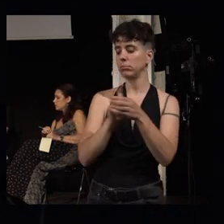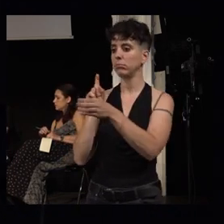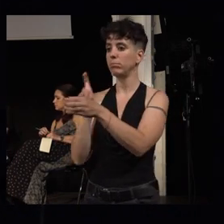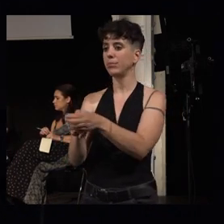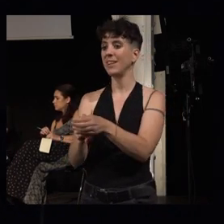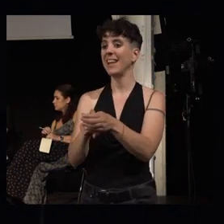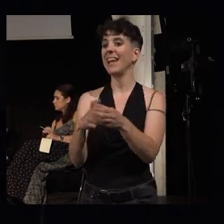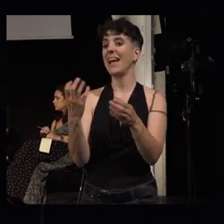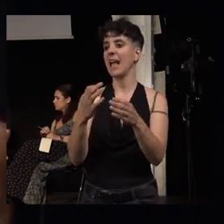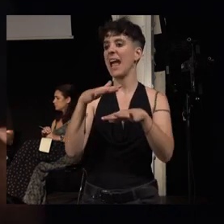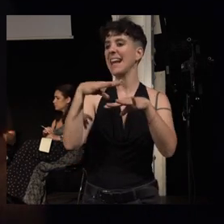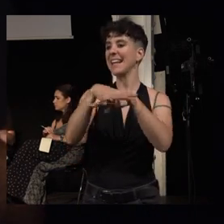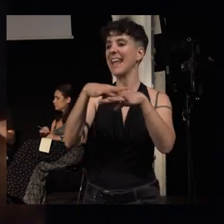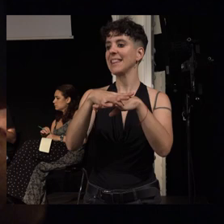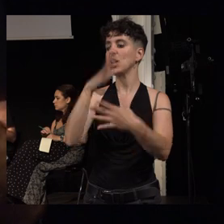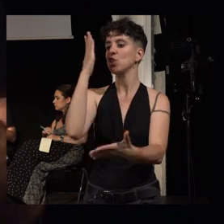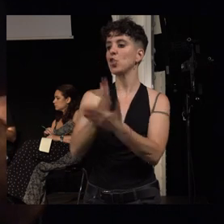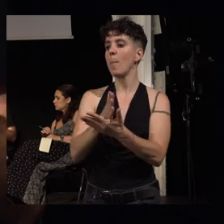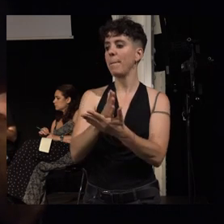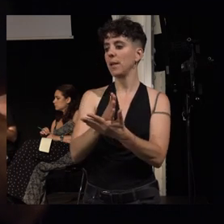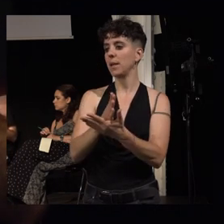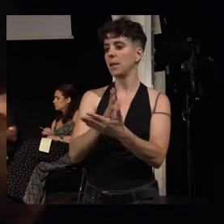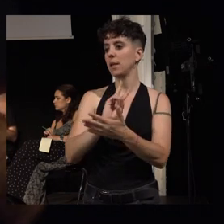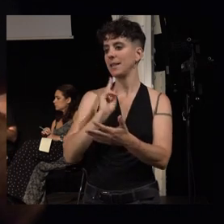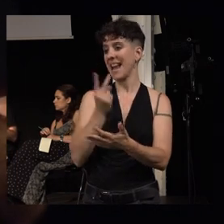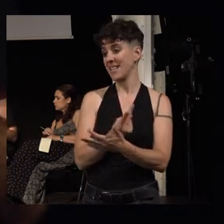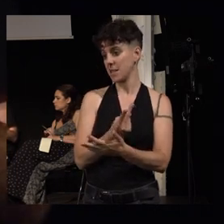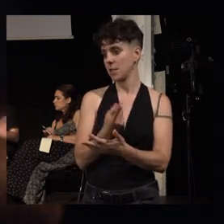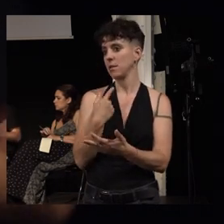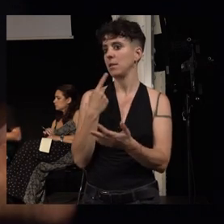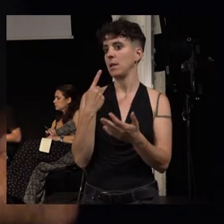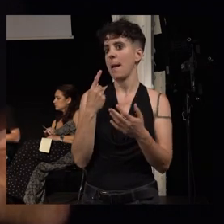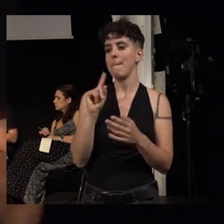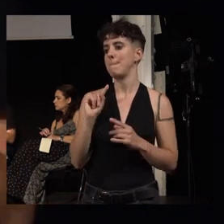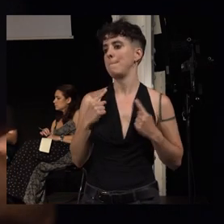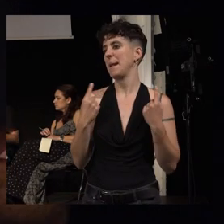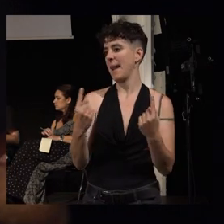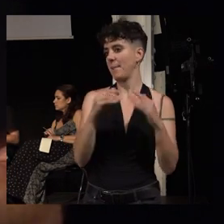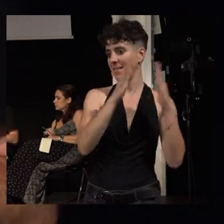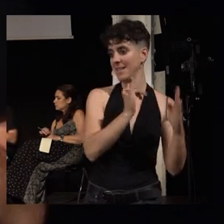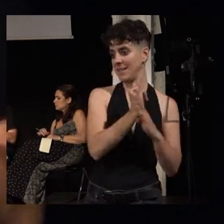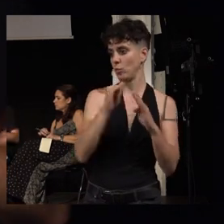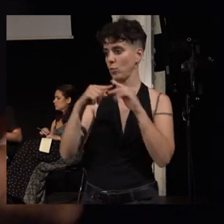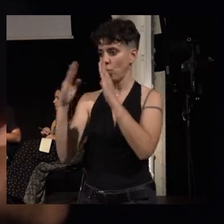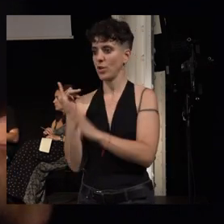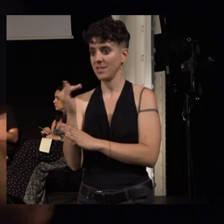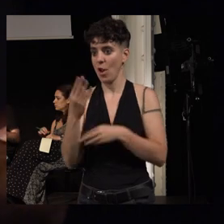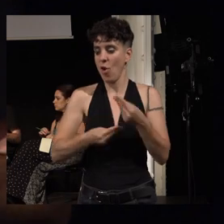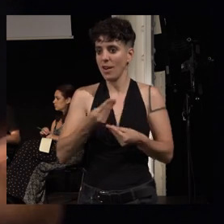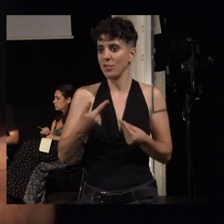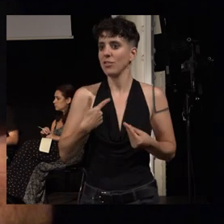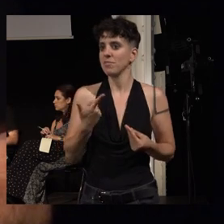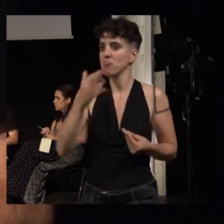que se adhirieron a la red Stop Trans, las primeras instituciones que lo han hecho, ¿no? Entonces, creo que también es positivo visibilizar